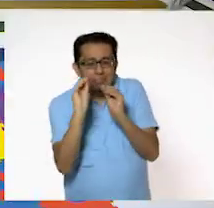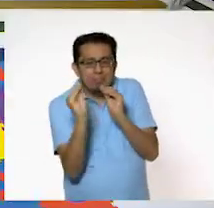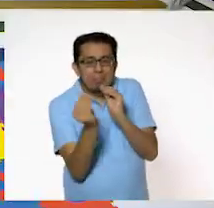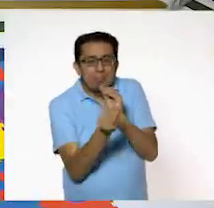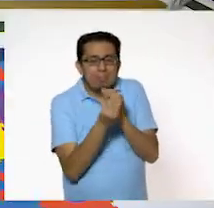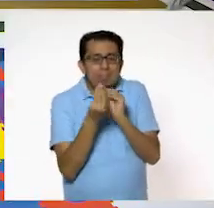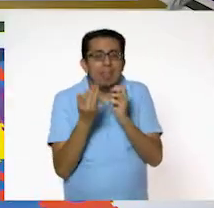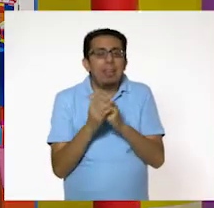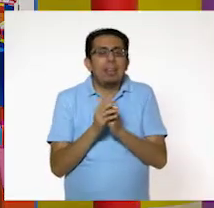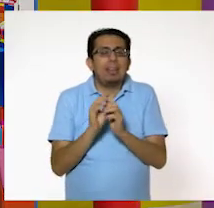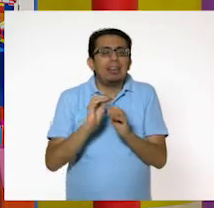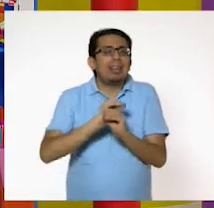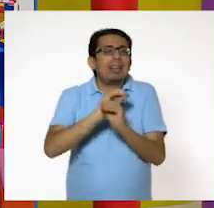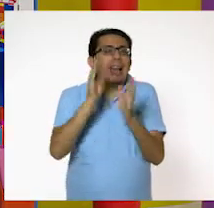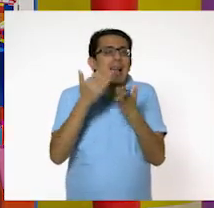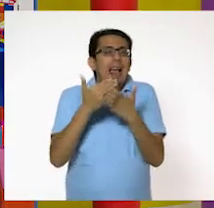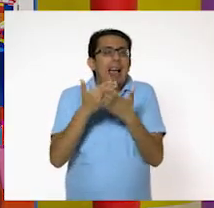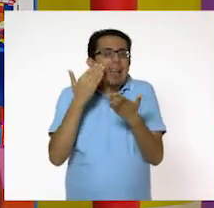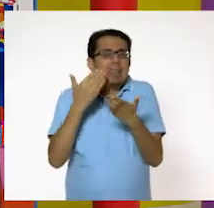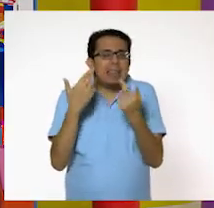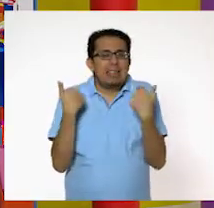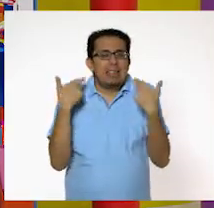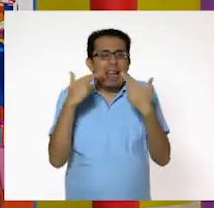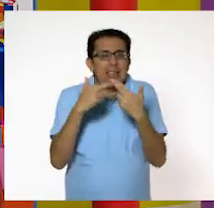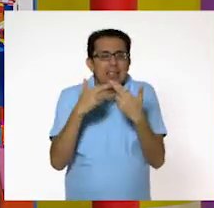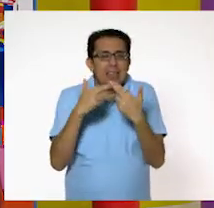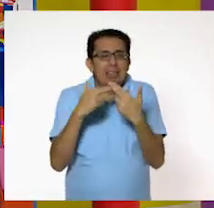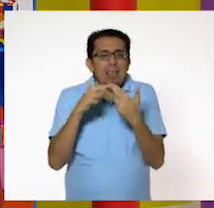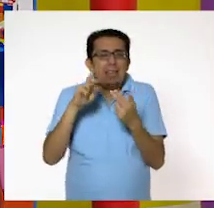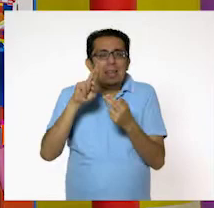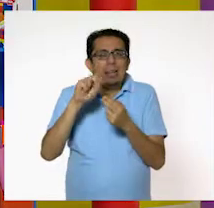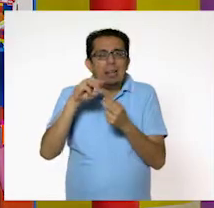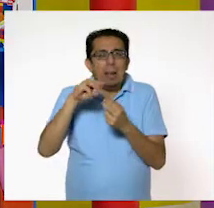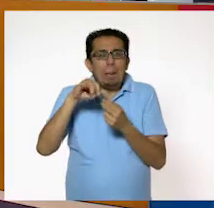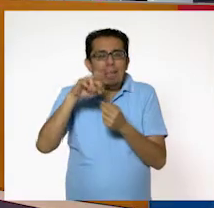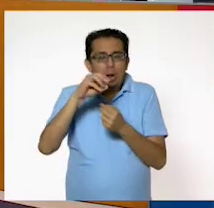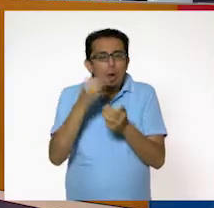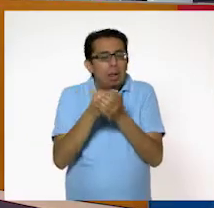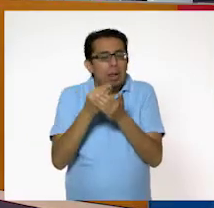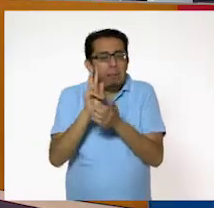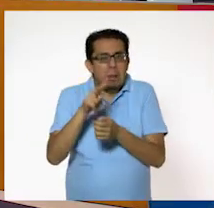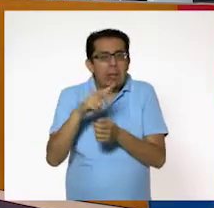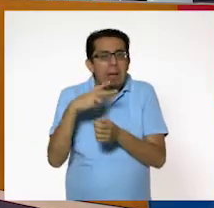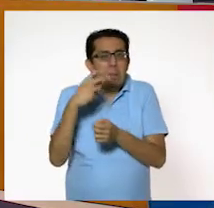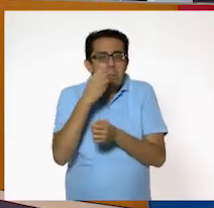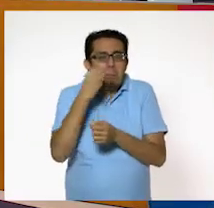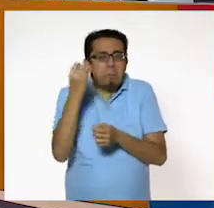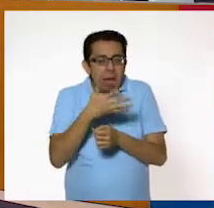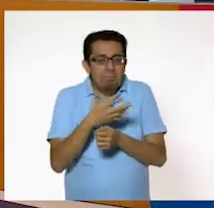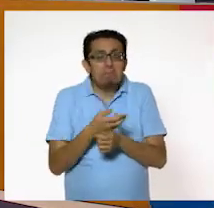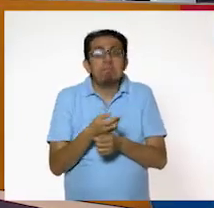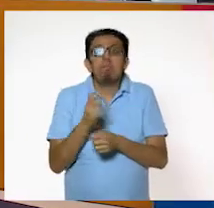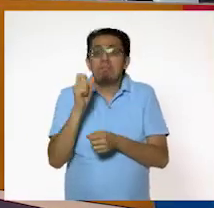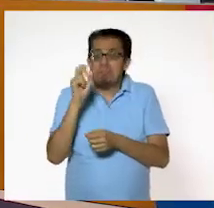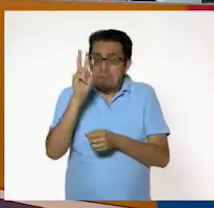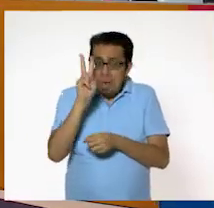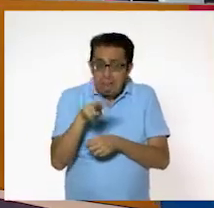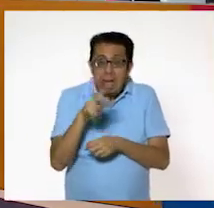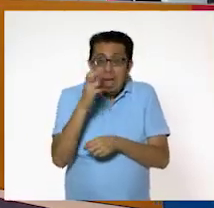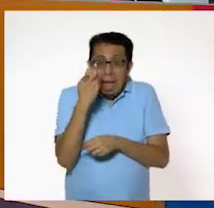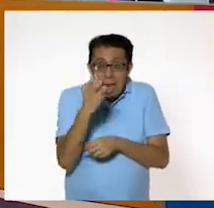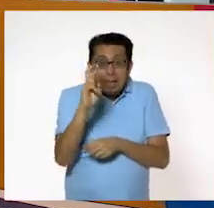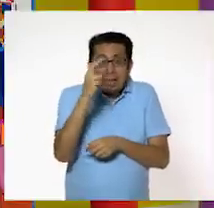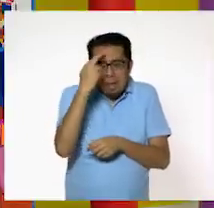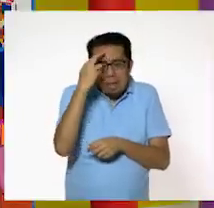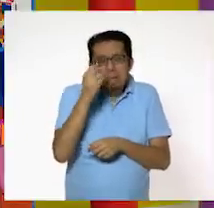¡Ay, claro! Las clases con el maestro Ramiro eran increíbles. Así es. Ajá. Qué padre poder recordar estos momentos hoy, ¿no?